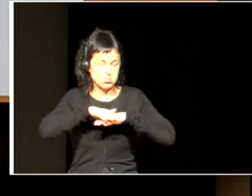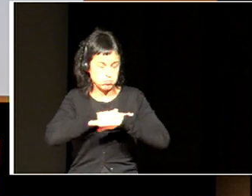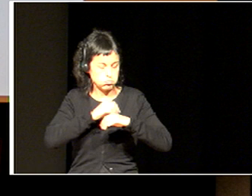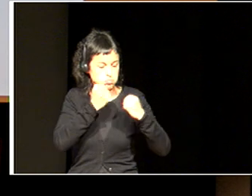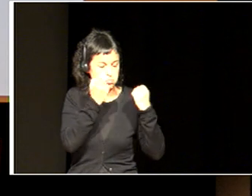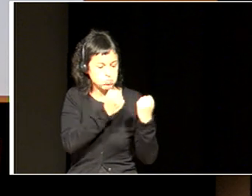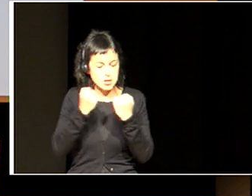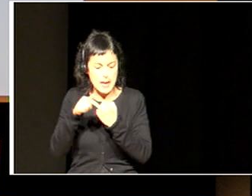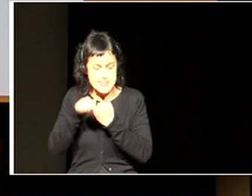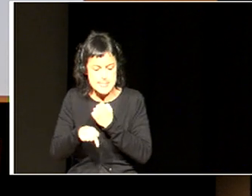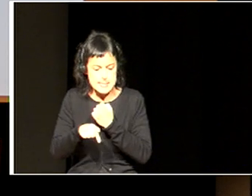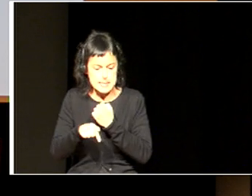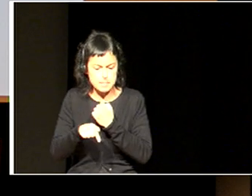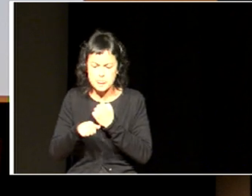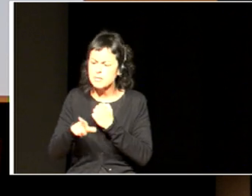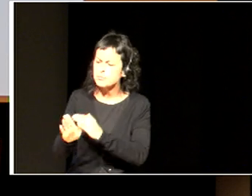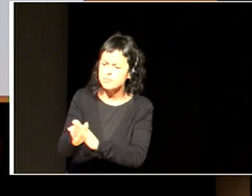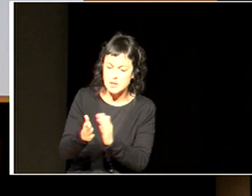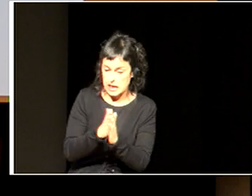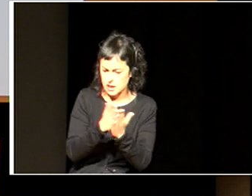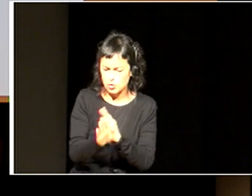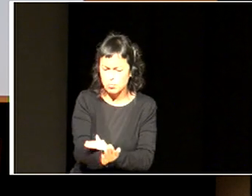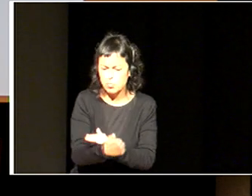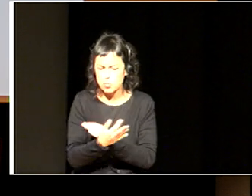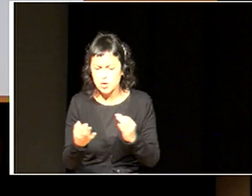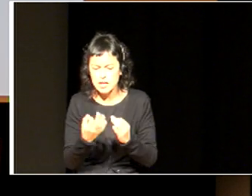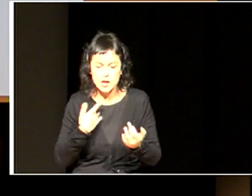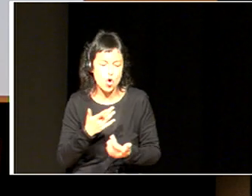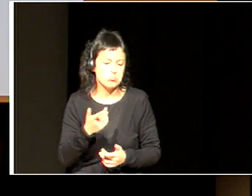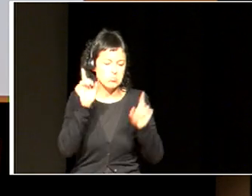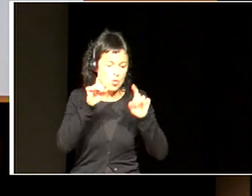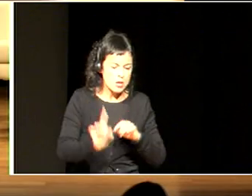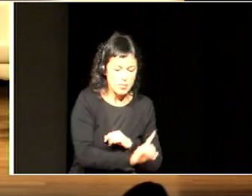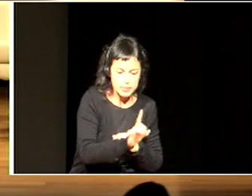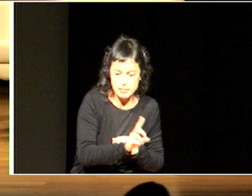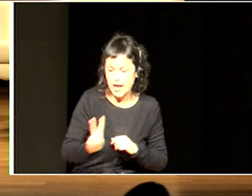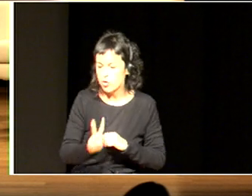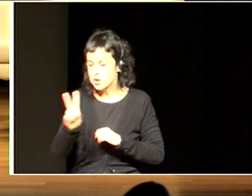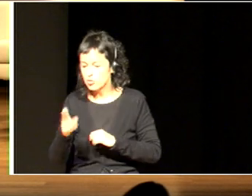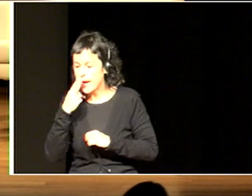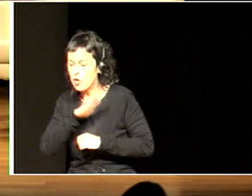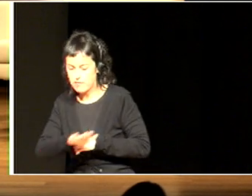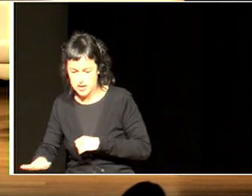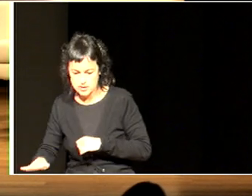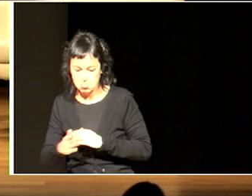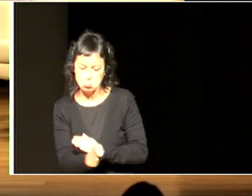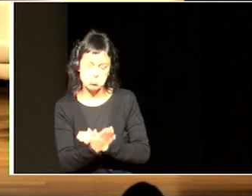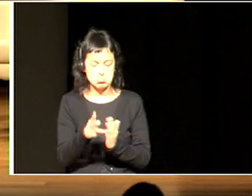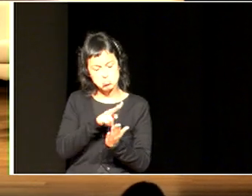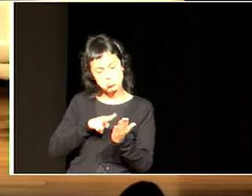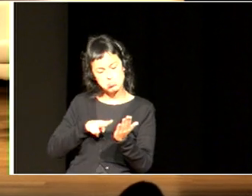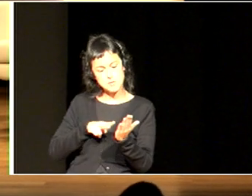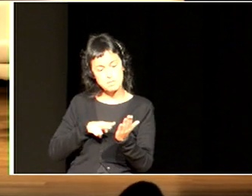para trabajar este pilar con educación primaria o con secundaria o con infantil de manera que habrá